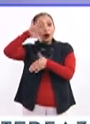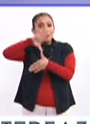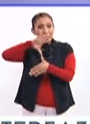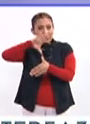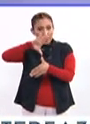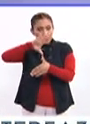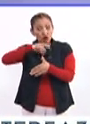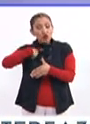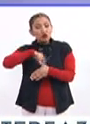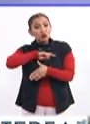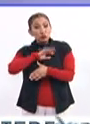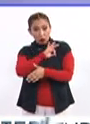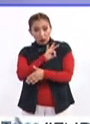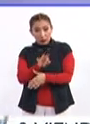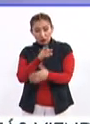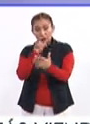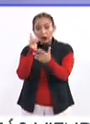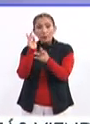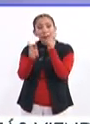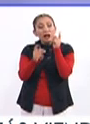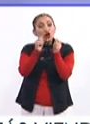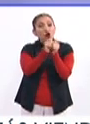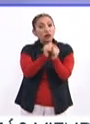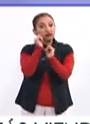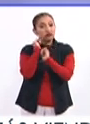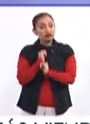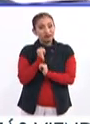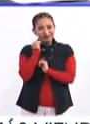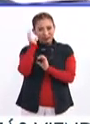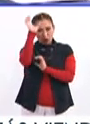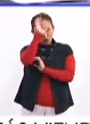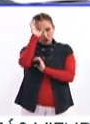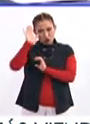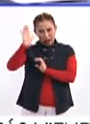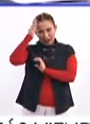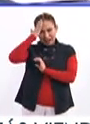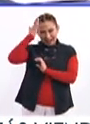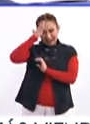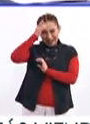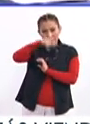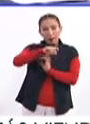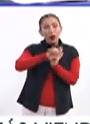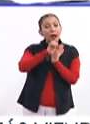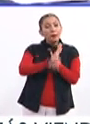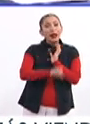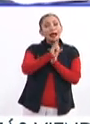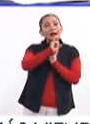la posibilidad de dialogar no nada más con ministerios de cultura, porque en el caso de un programa